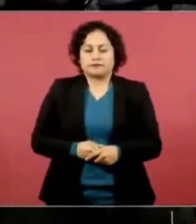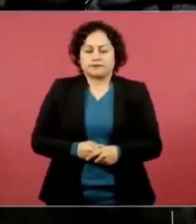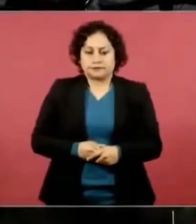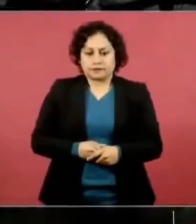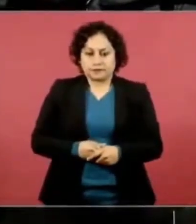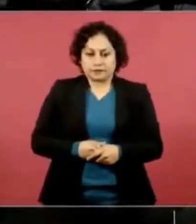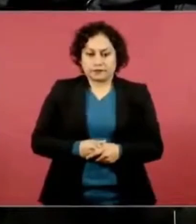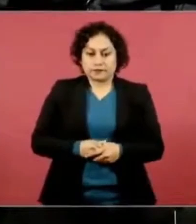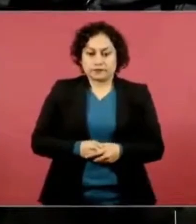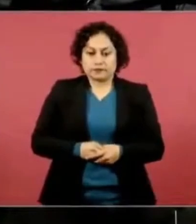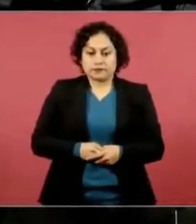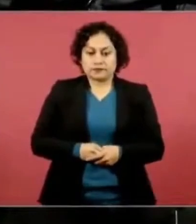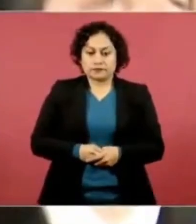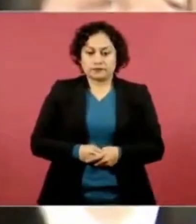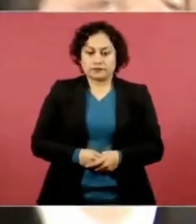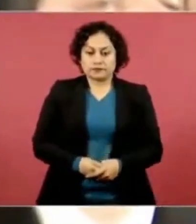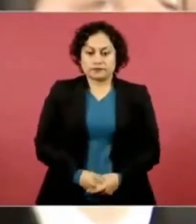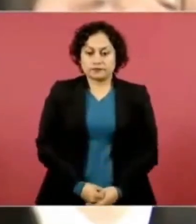desaparecidas.